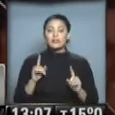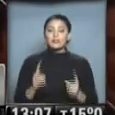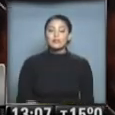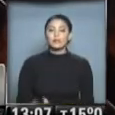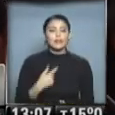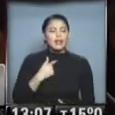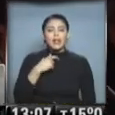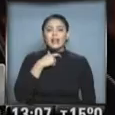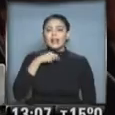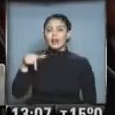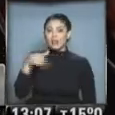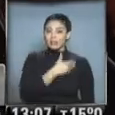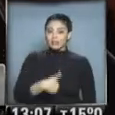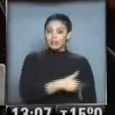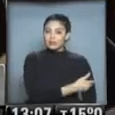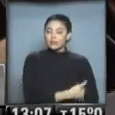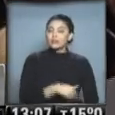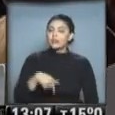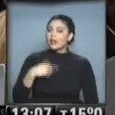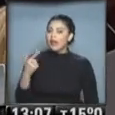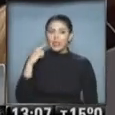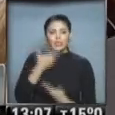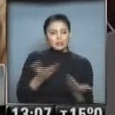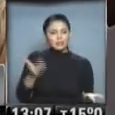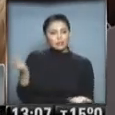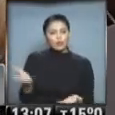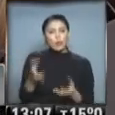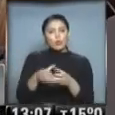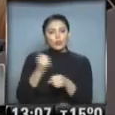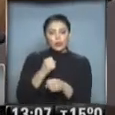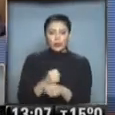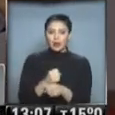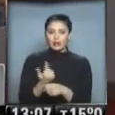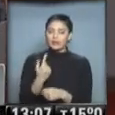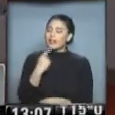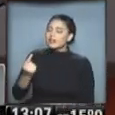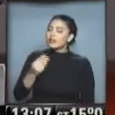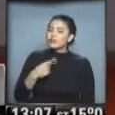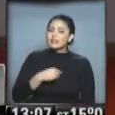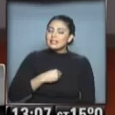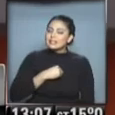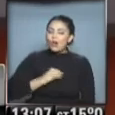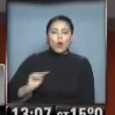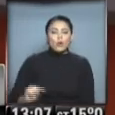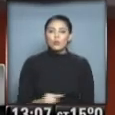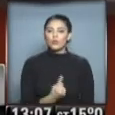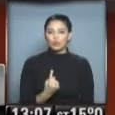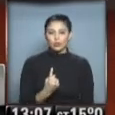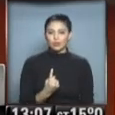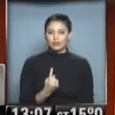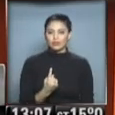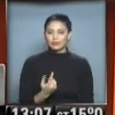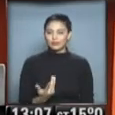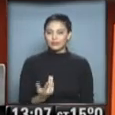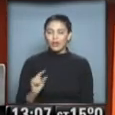transmitirte daniela delante de todo el grupo de trabajo que me siento muy orgulloso de este